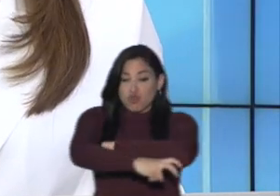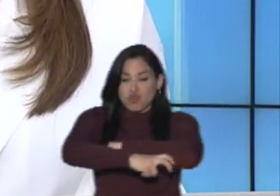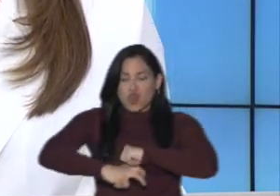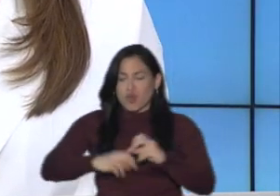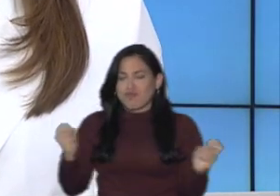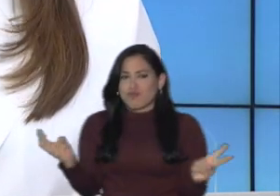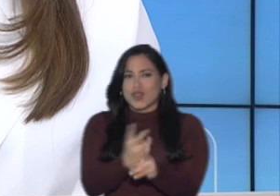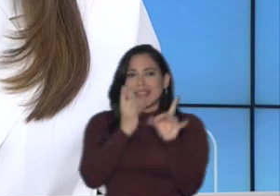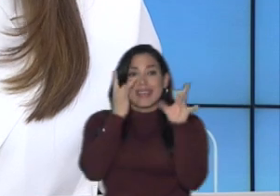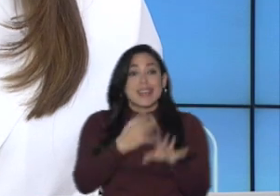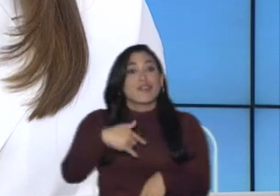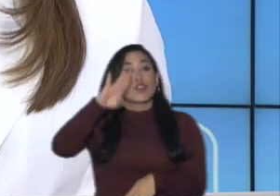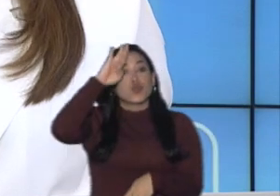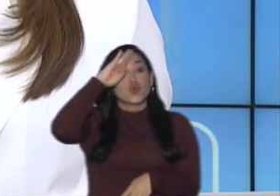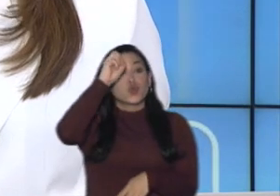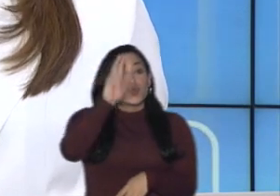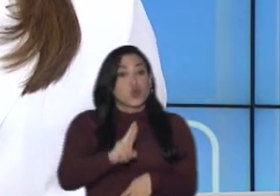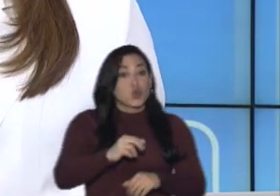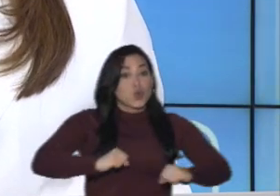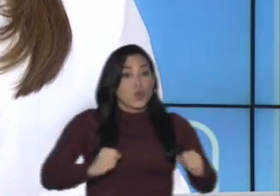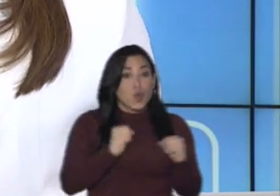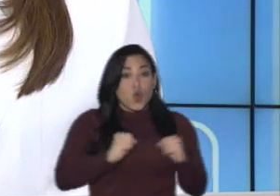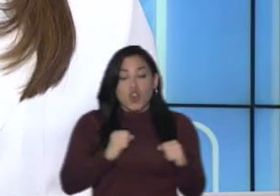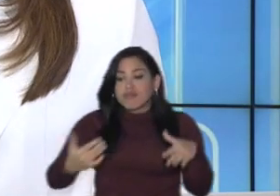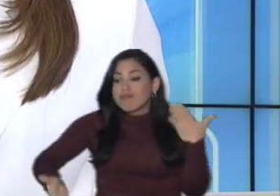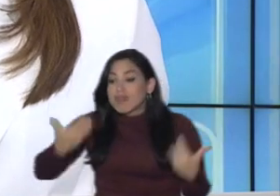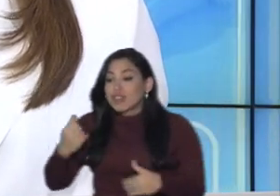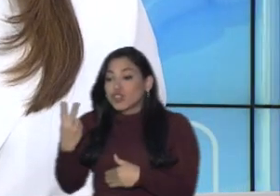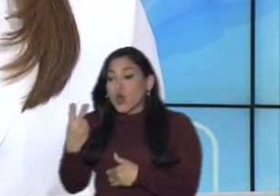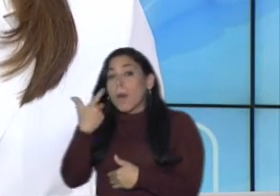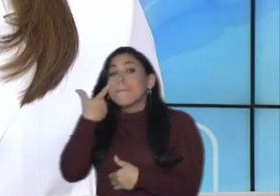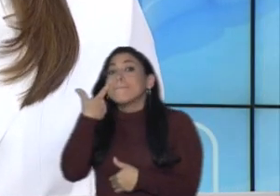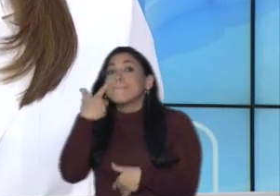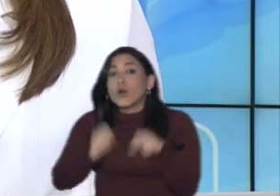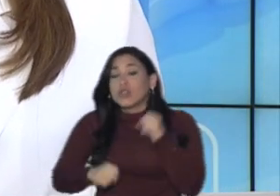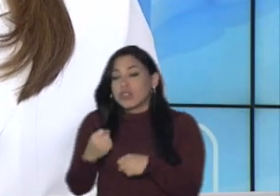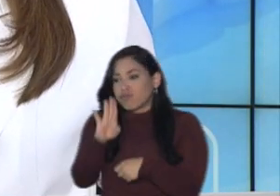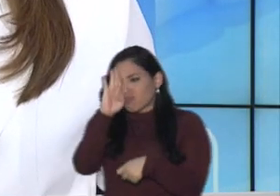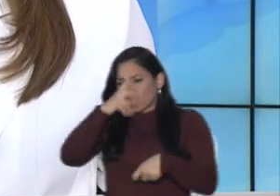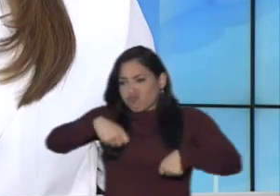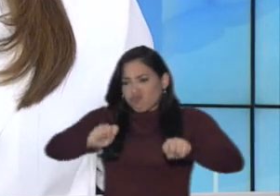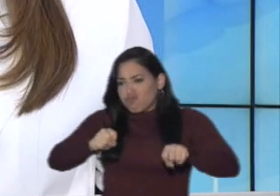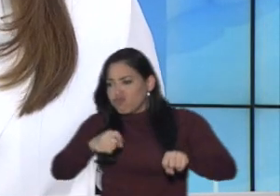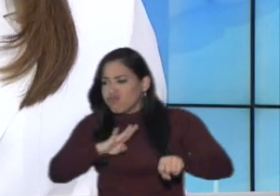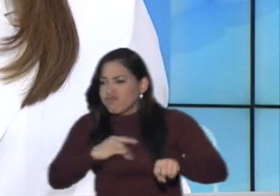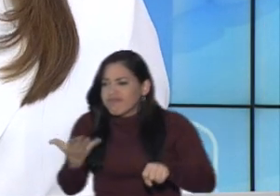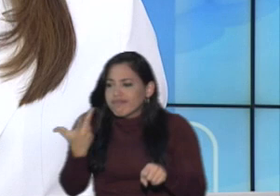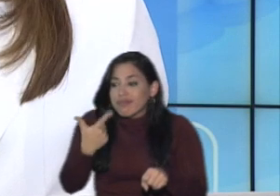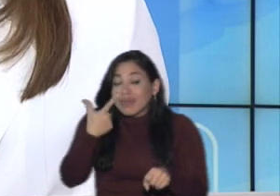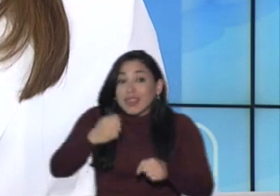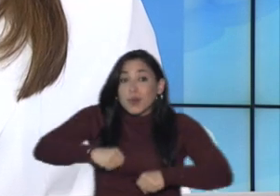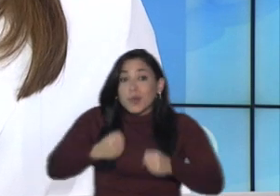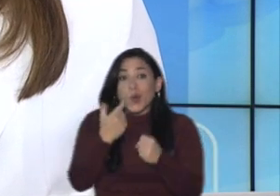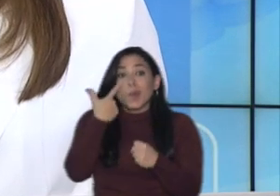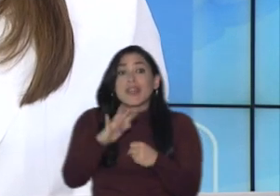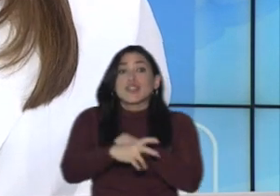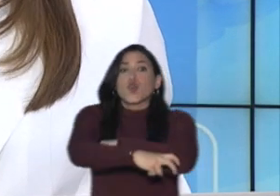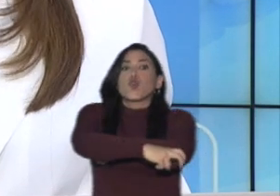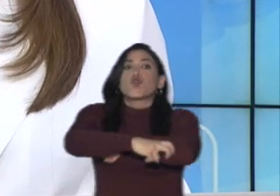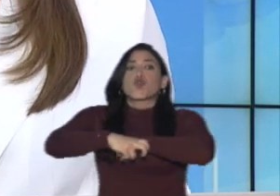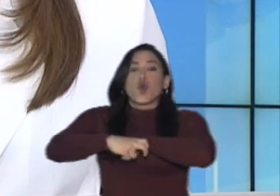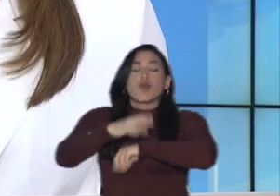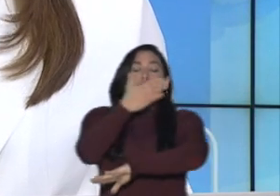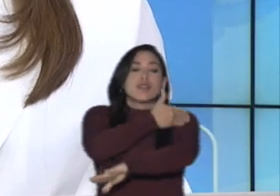por policías en el sur de Bogotá. Una requisa por dos presuntos patrulleros de la Metropolitana de Bogotá terminó en un